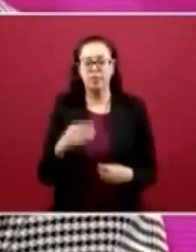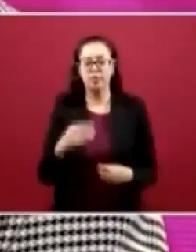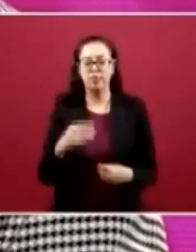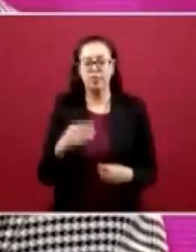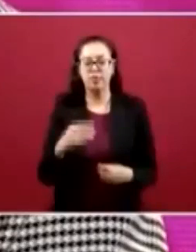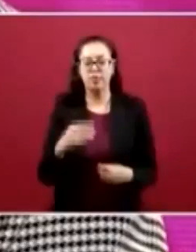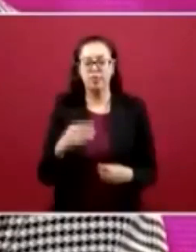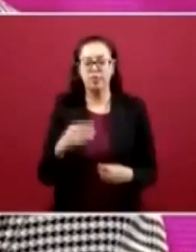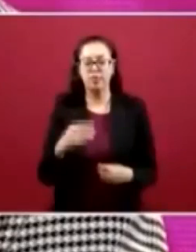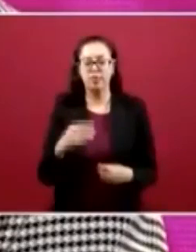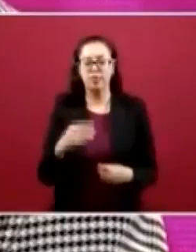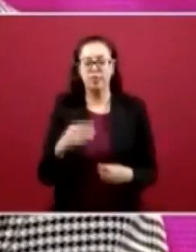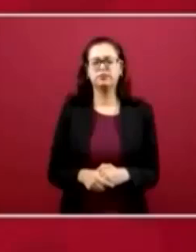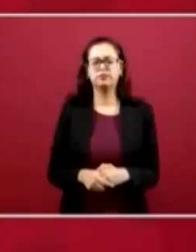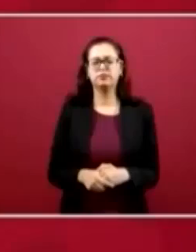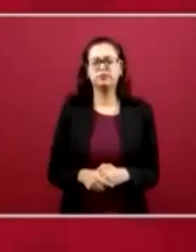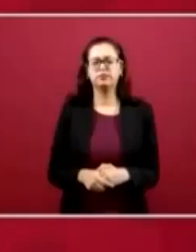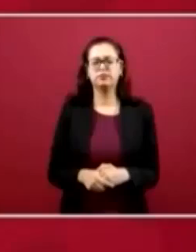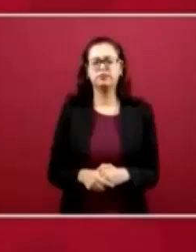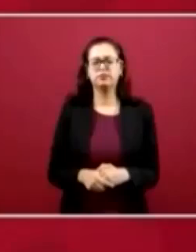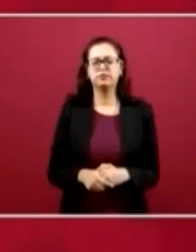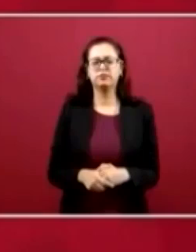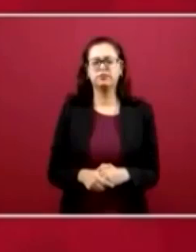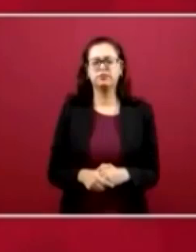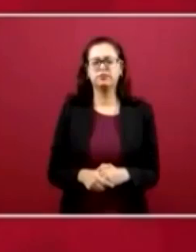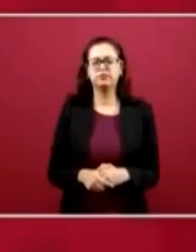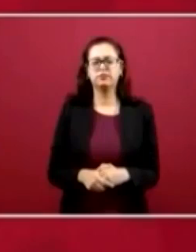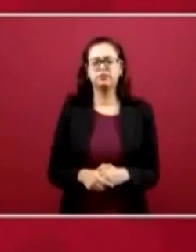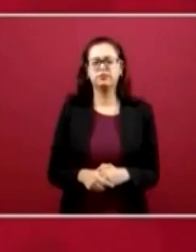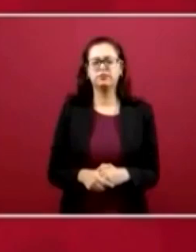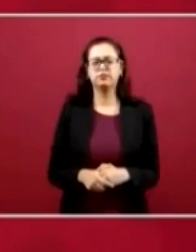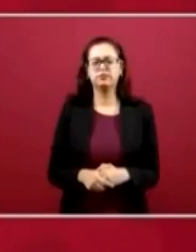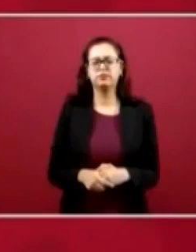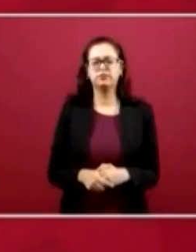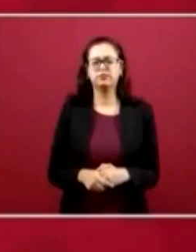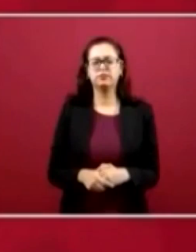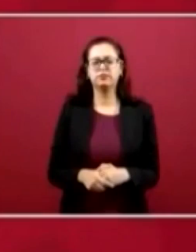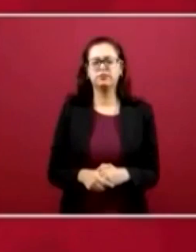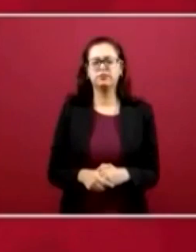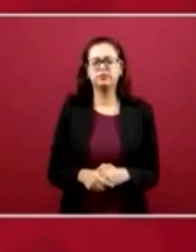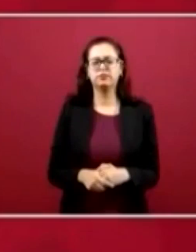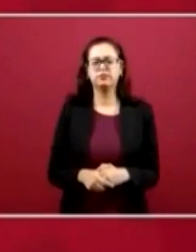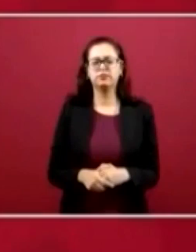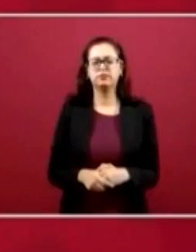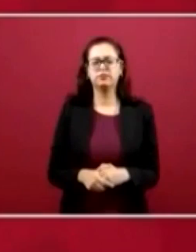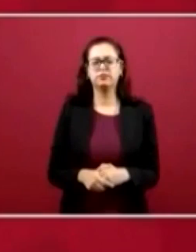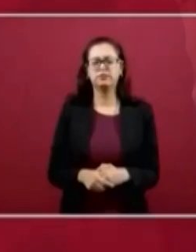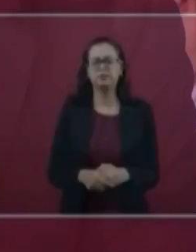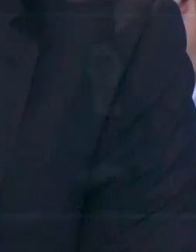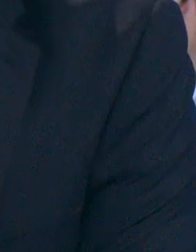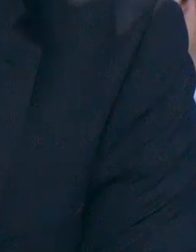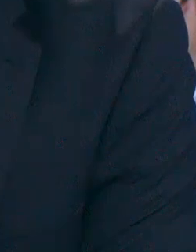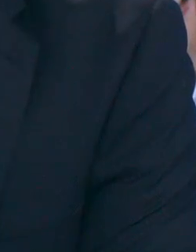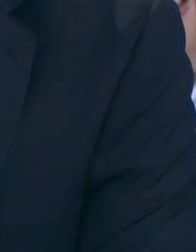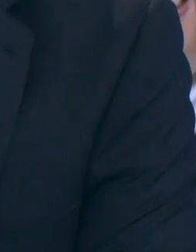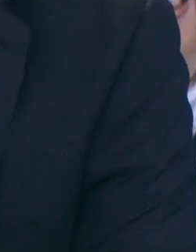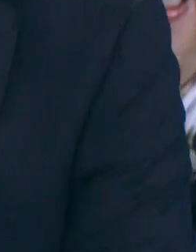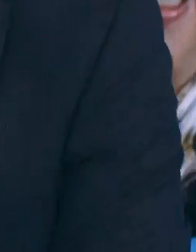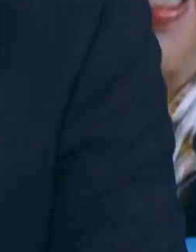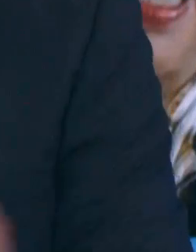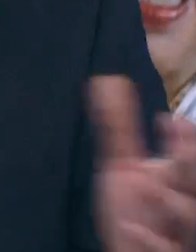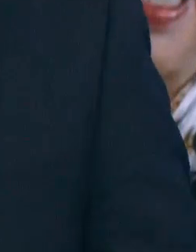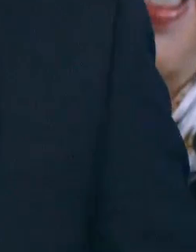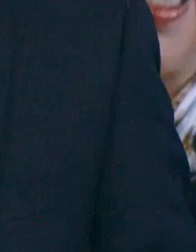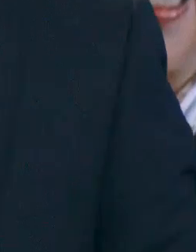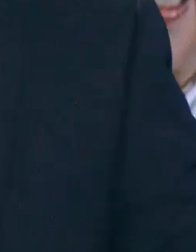Nacional de las Mujeres, me refiero a Nadine Gassman, ambas presentaron el plan de acciones emergentes para garantizar la seguridad de las mujeres